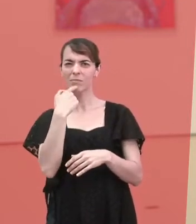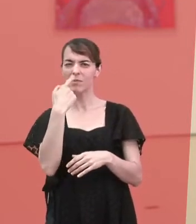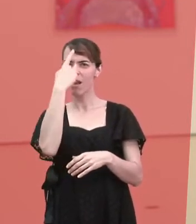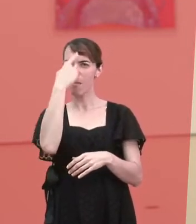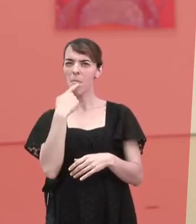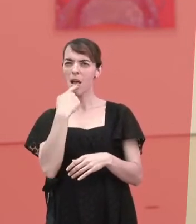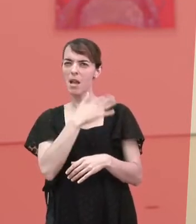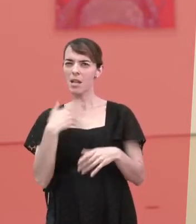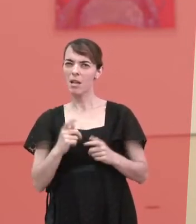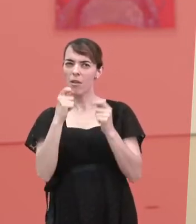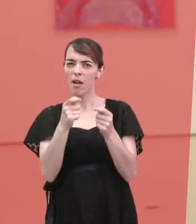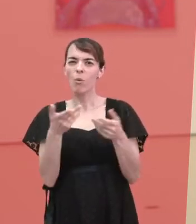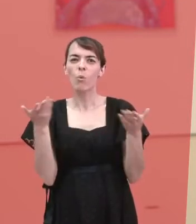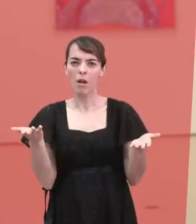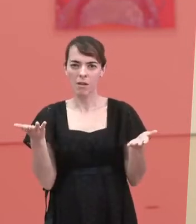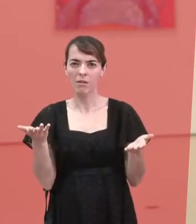que quiere hacer perdurar.